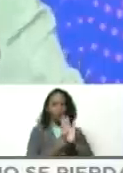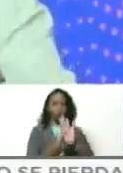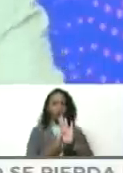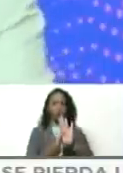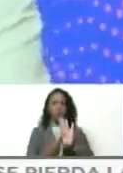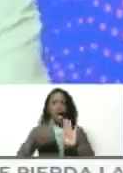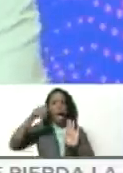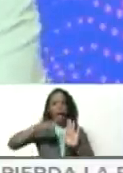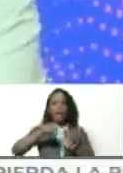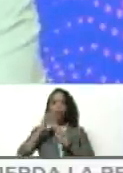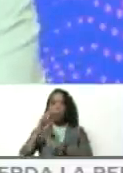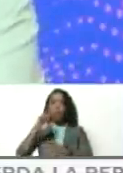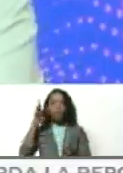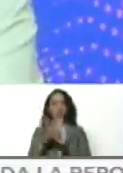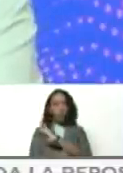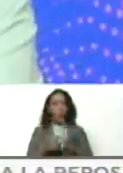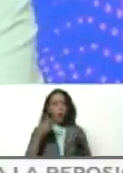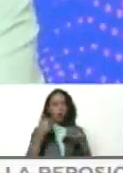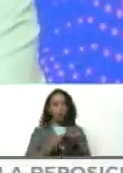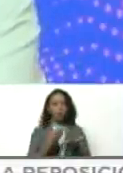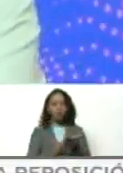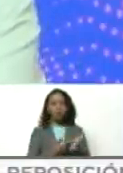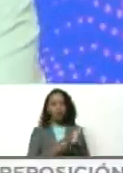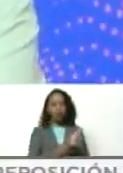Aquí están los resultados.